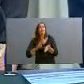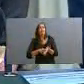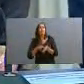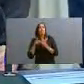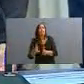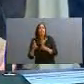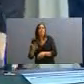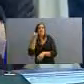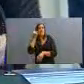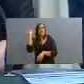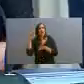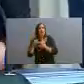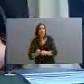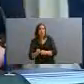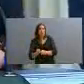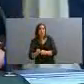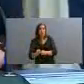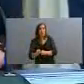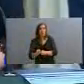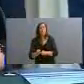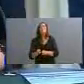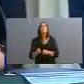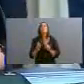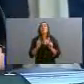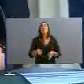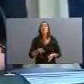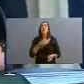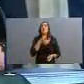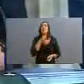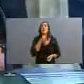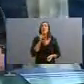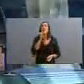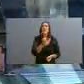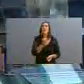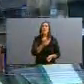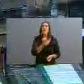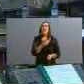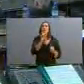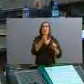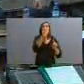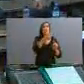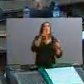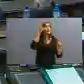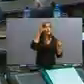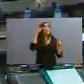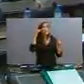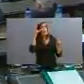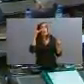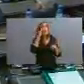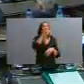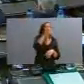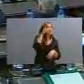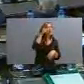Pero quiero también desmitificar otra cosa. De los 188, el 88,30